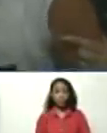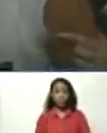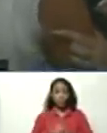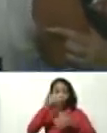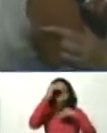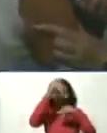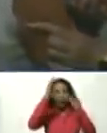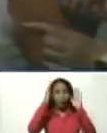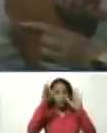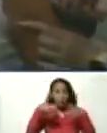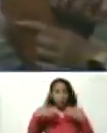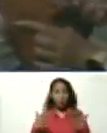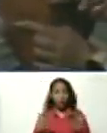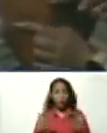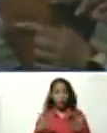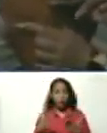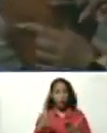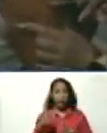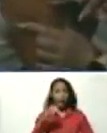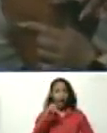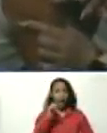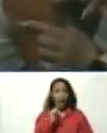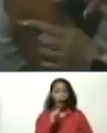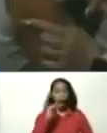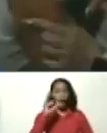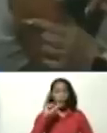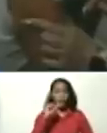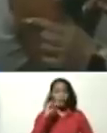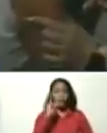atiende, es la ASIC La Ciudadela,